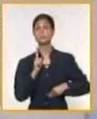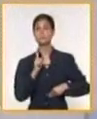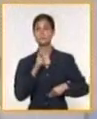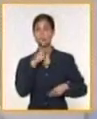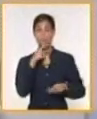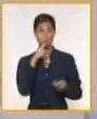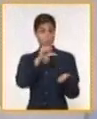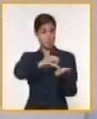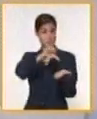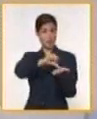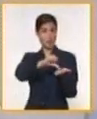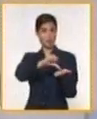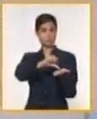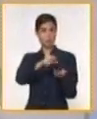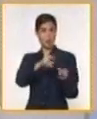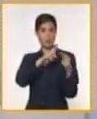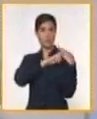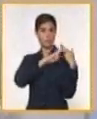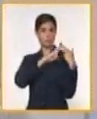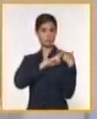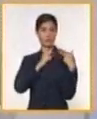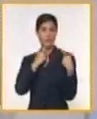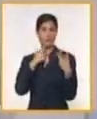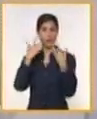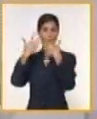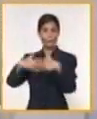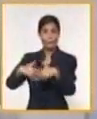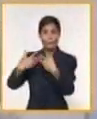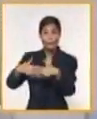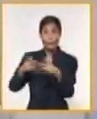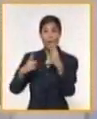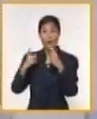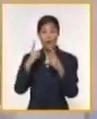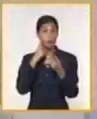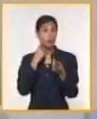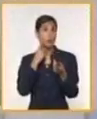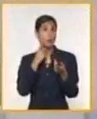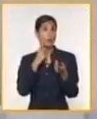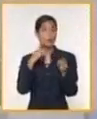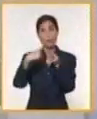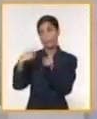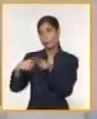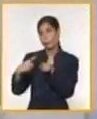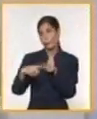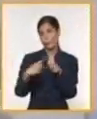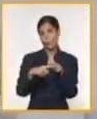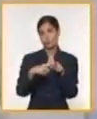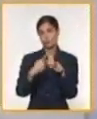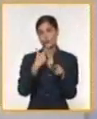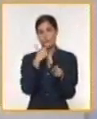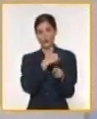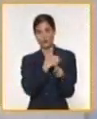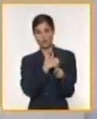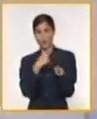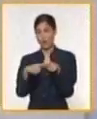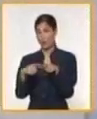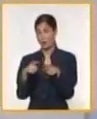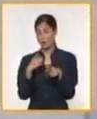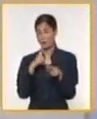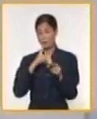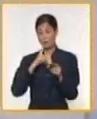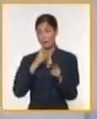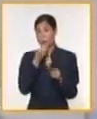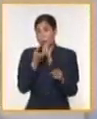si yo tengo el recurso mineral para desarrollar una cantidad de centrales nucleares tantas como yo desee,